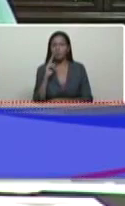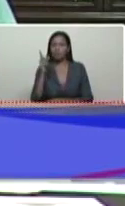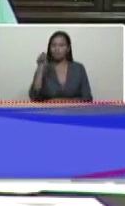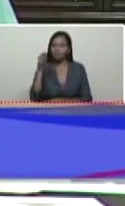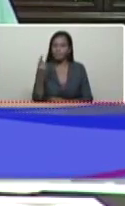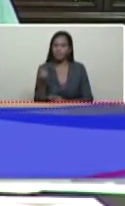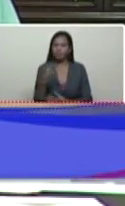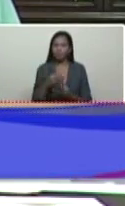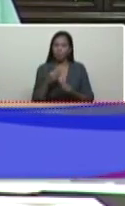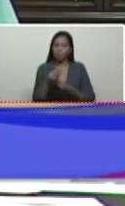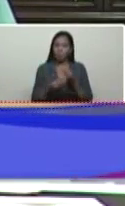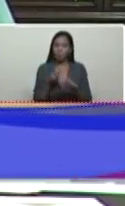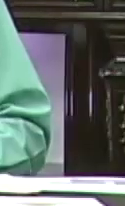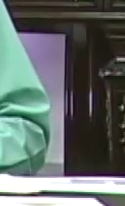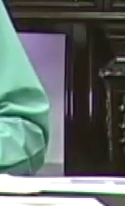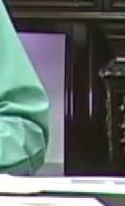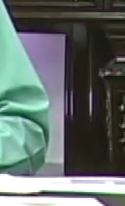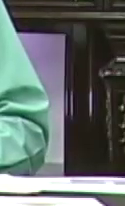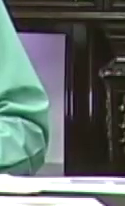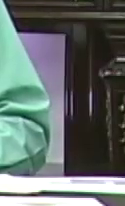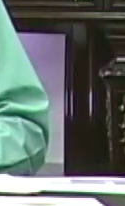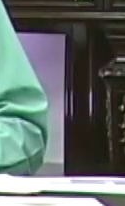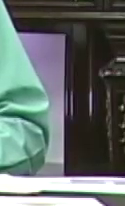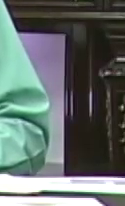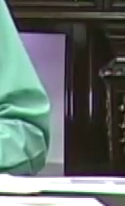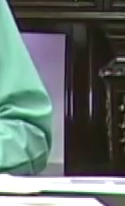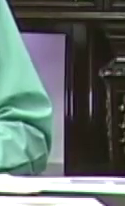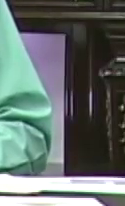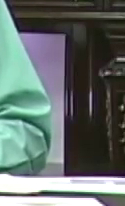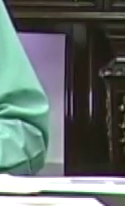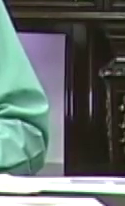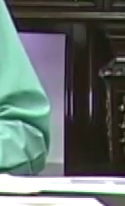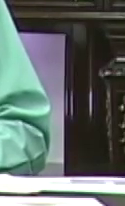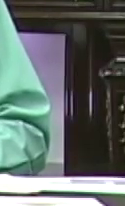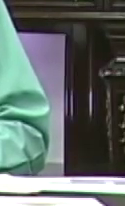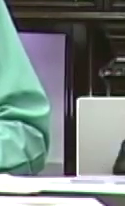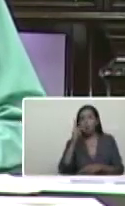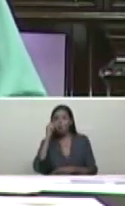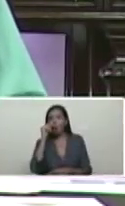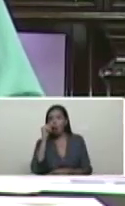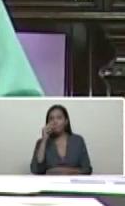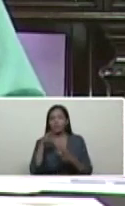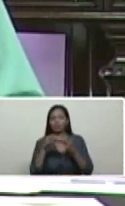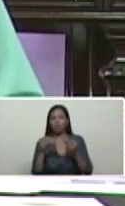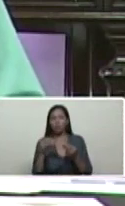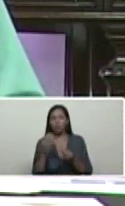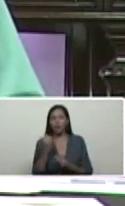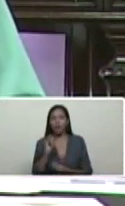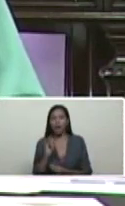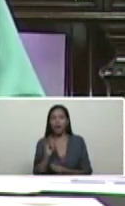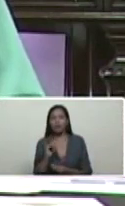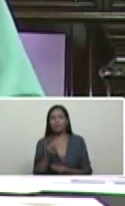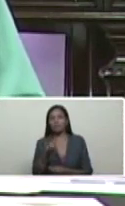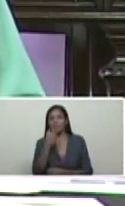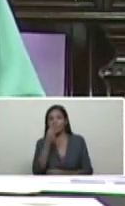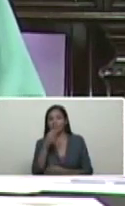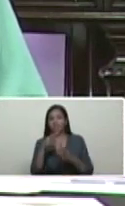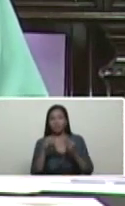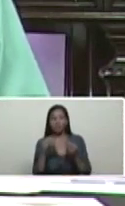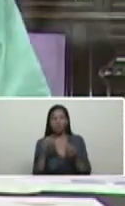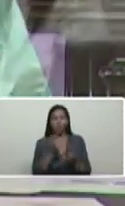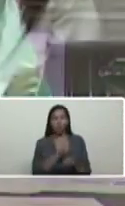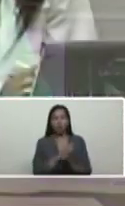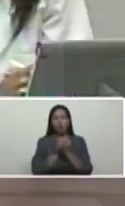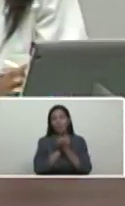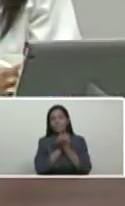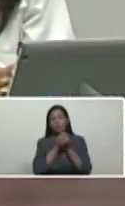siempre hacemos para llegar a su hogar con el médico, con la médica, con la pastillita, con el amor, con la atención, con